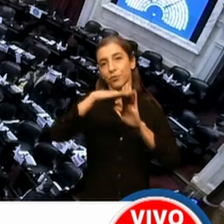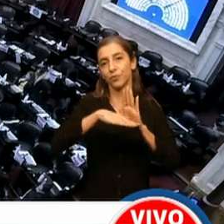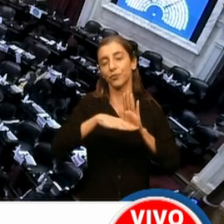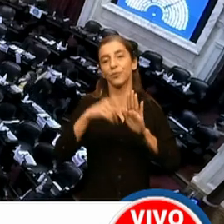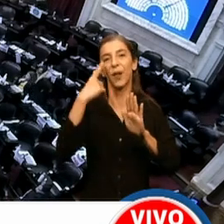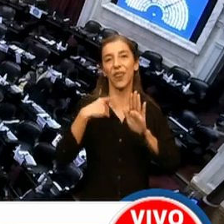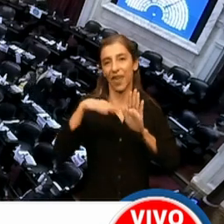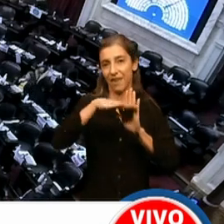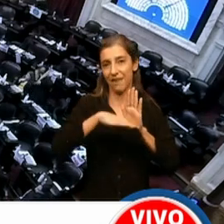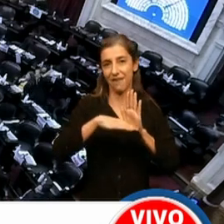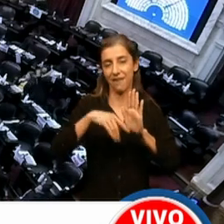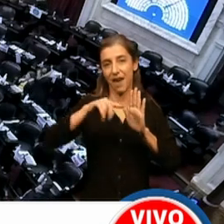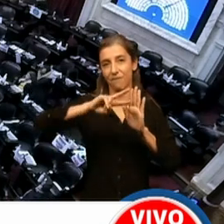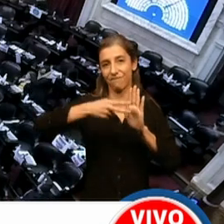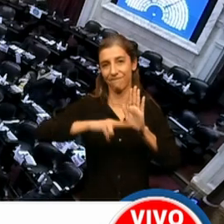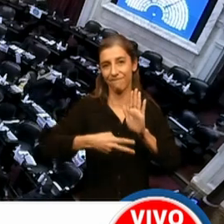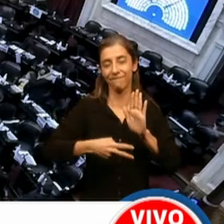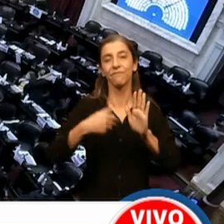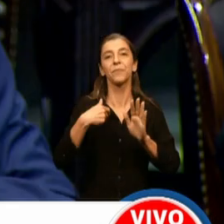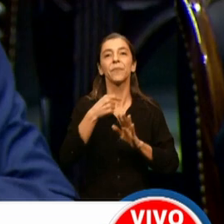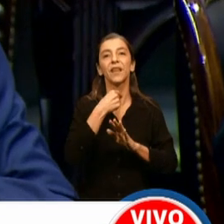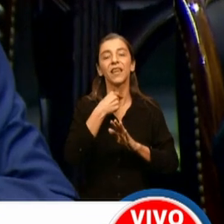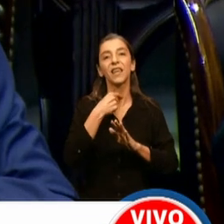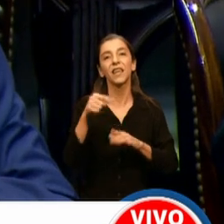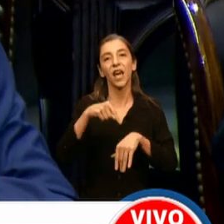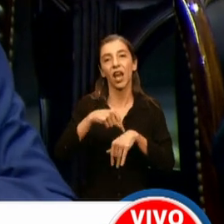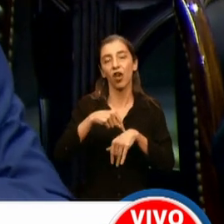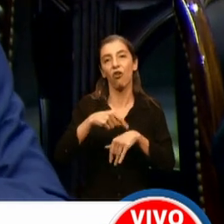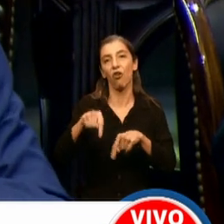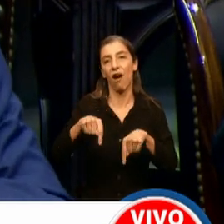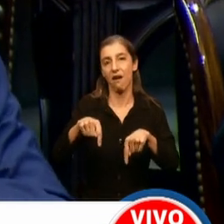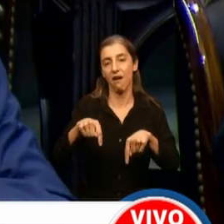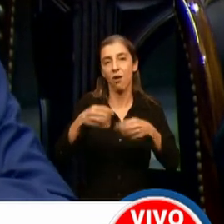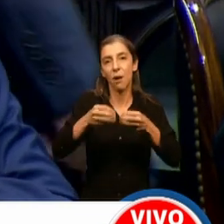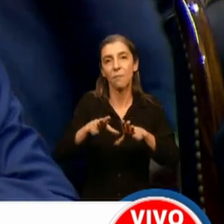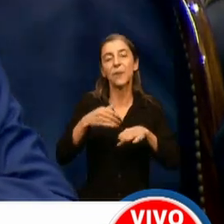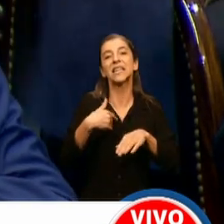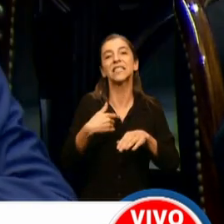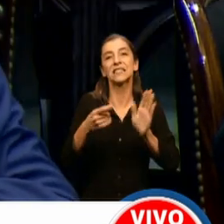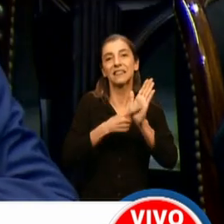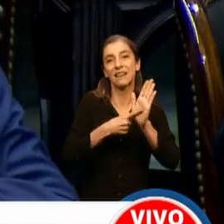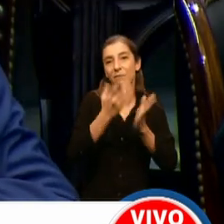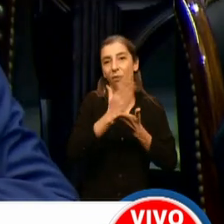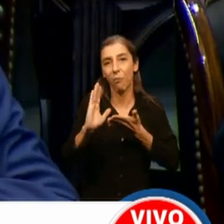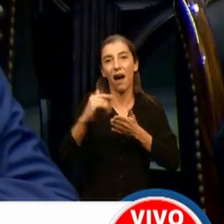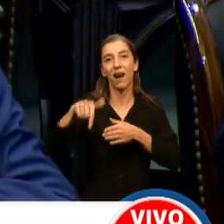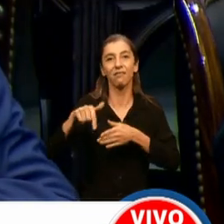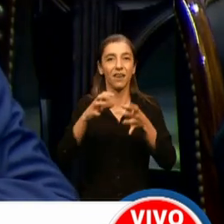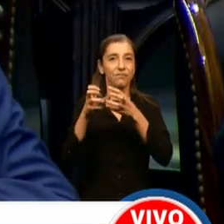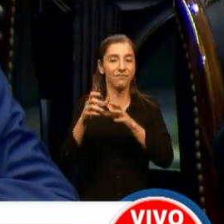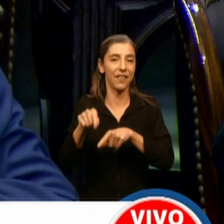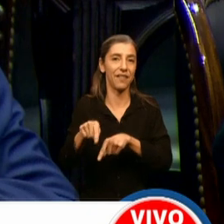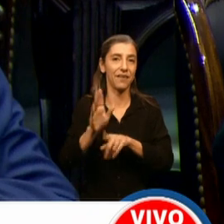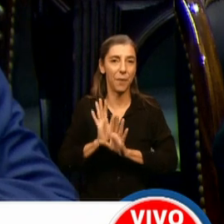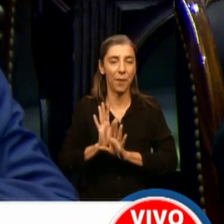día para adelantar el tratamiento de los apartamientos de reglamento presidente